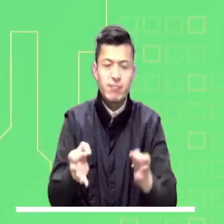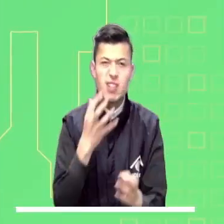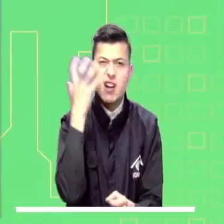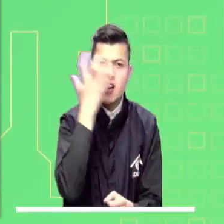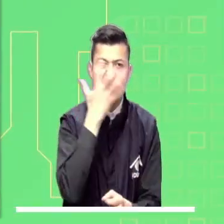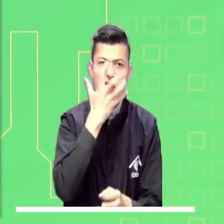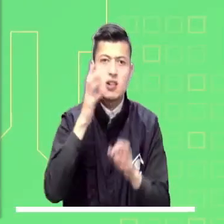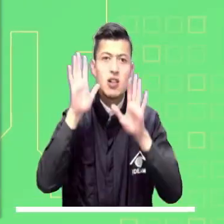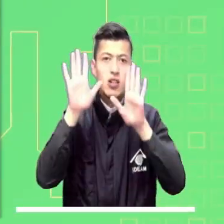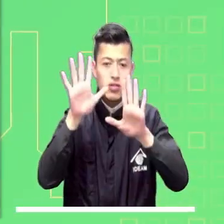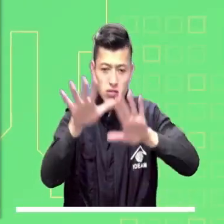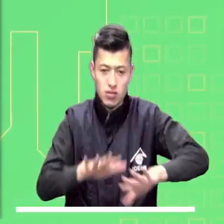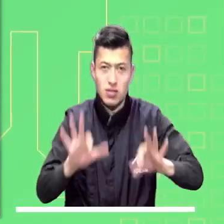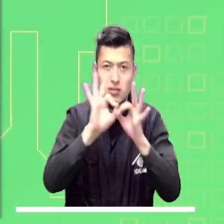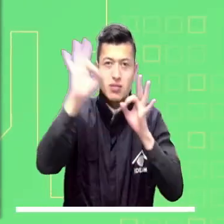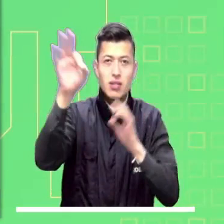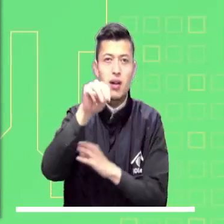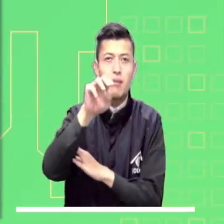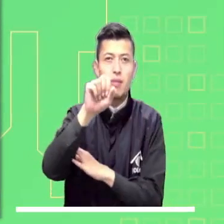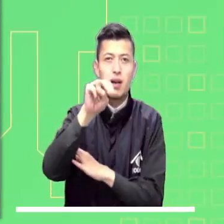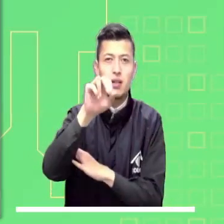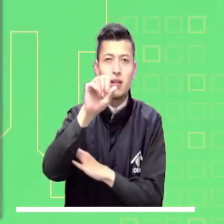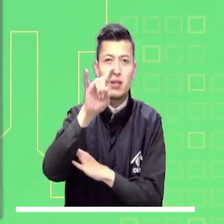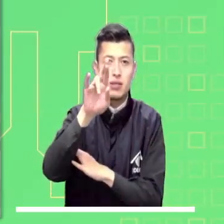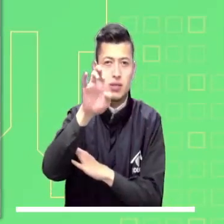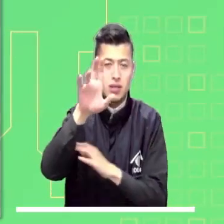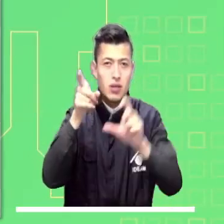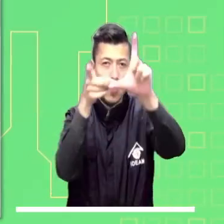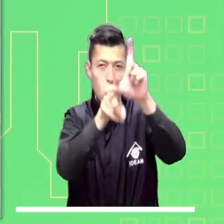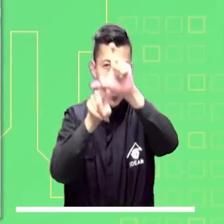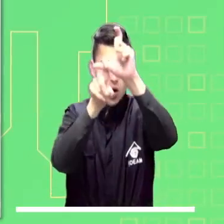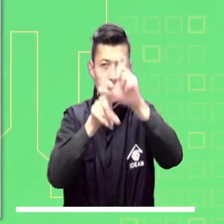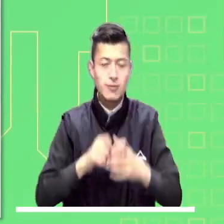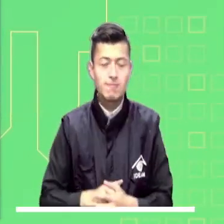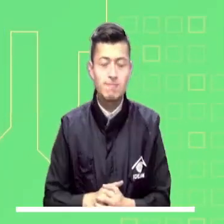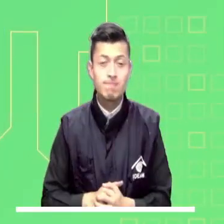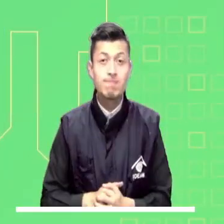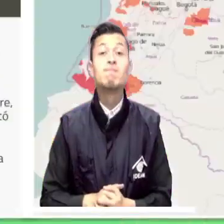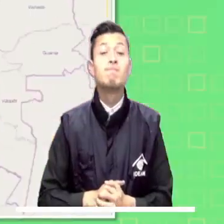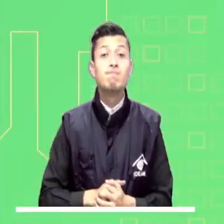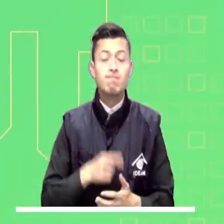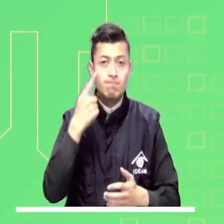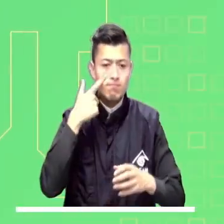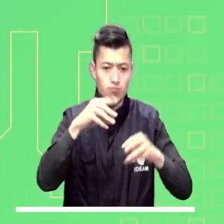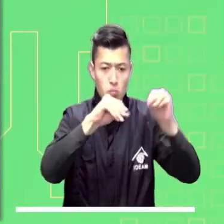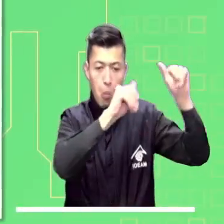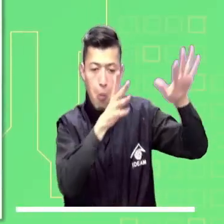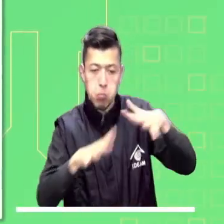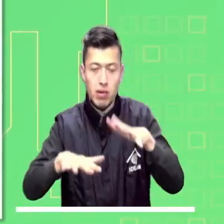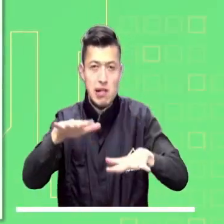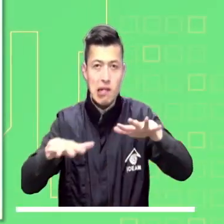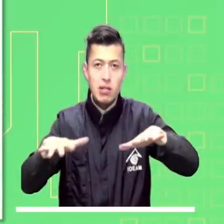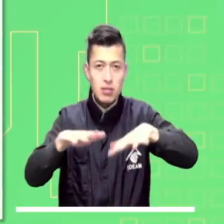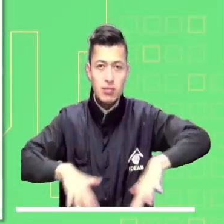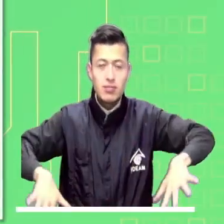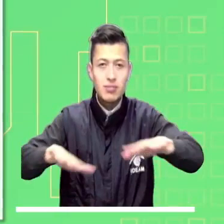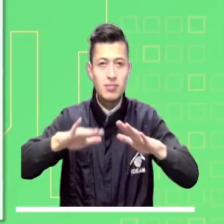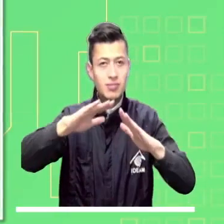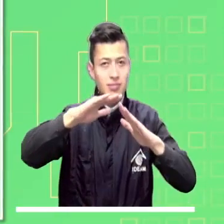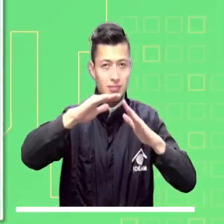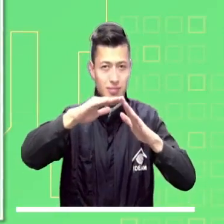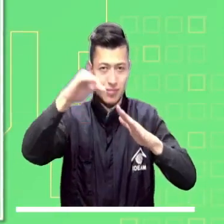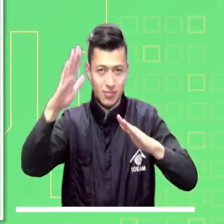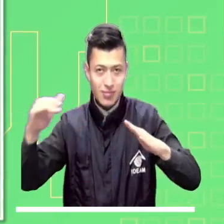inminentes incendios de bosques y cultivos por altas temperaturas en el municipio de Manaure, La Guajira. Continúa la alarma por deslizamientos de tierra en